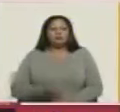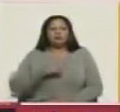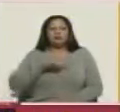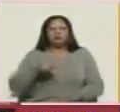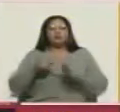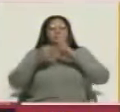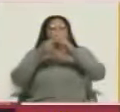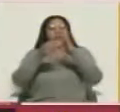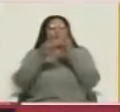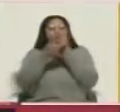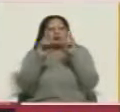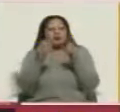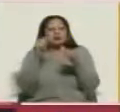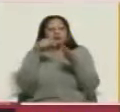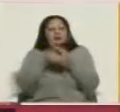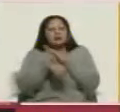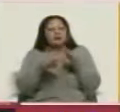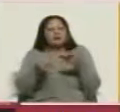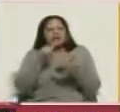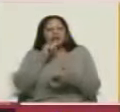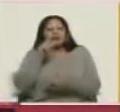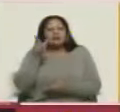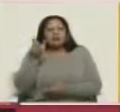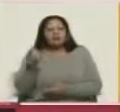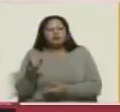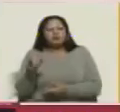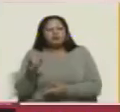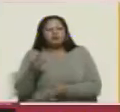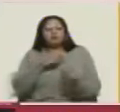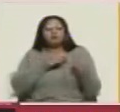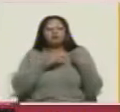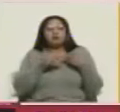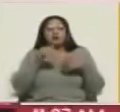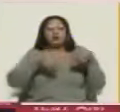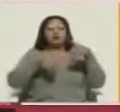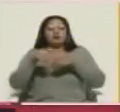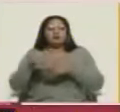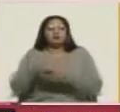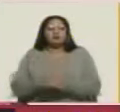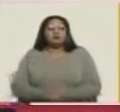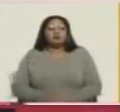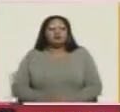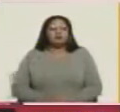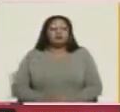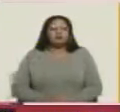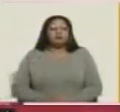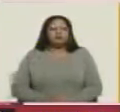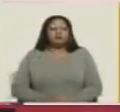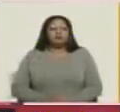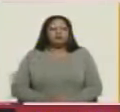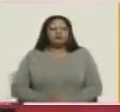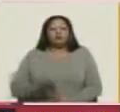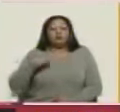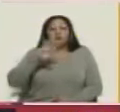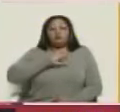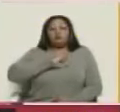democracia interna de quién será su candidato para las elecciones. Yo tengo mi candidato.